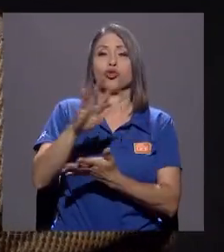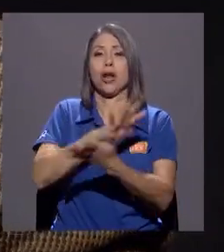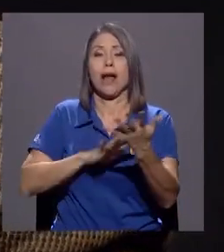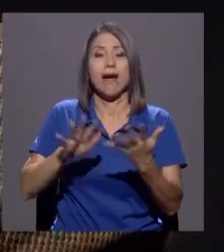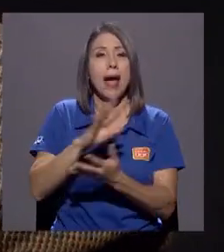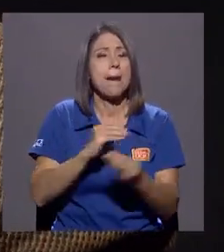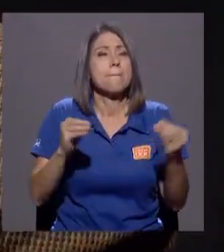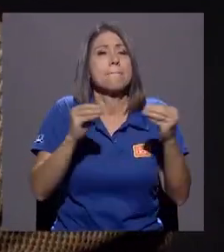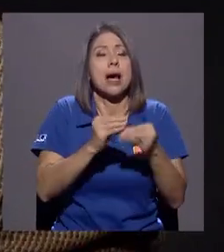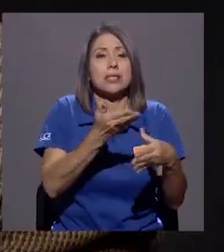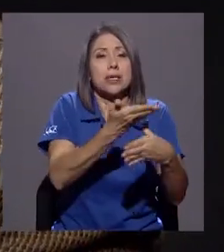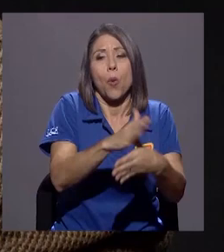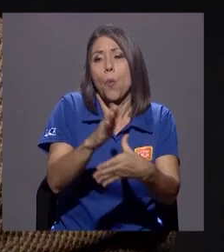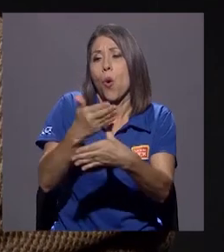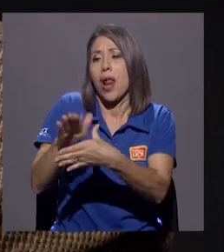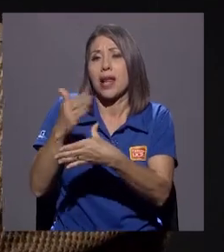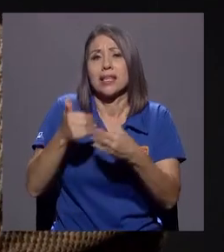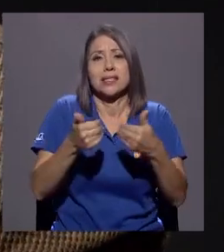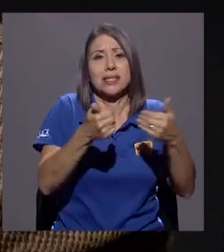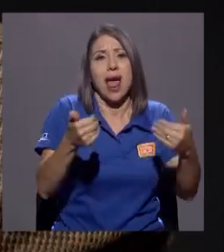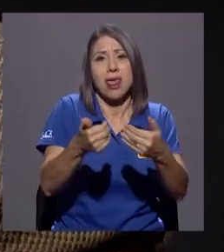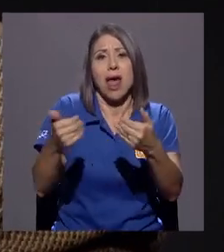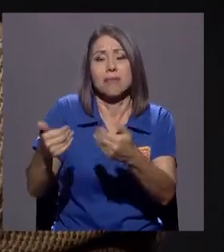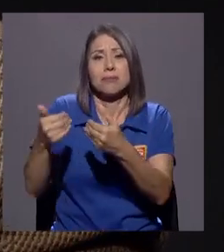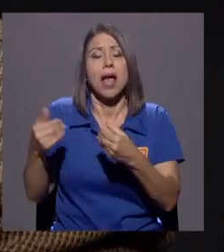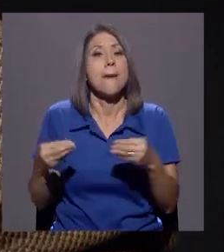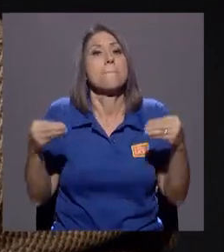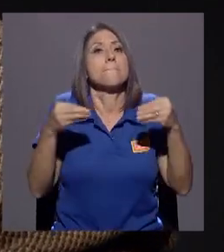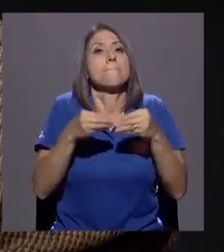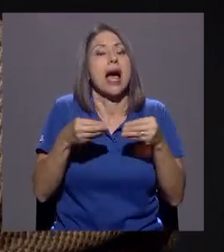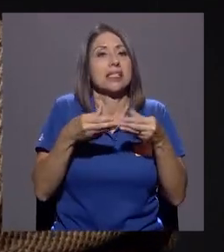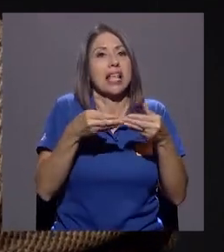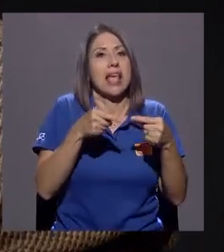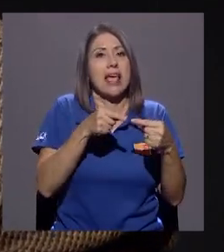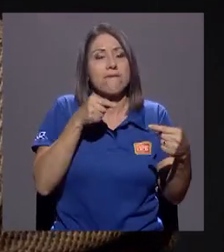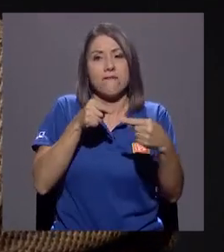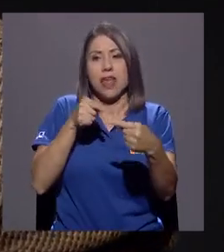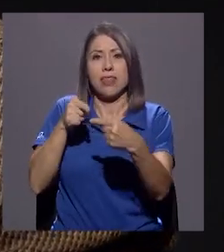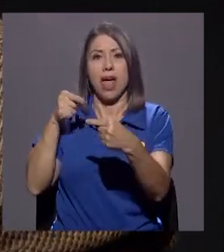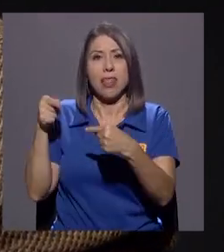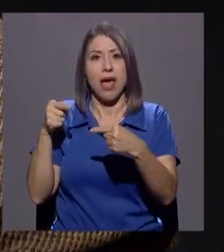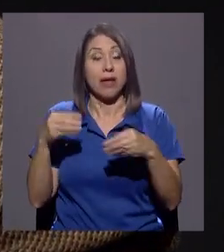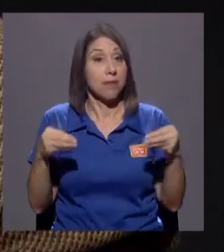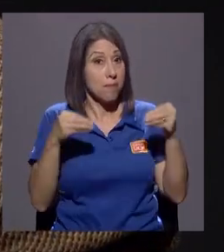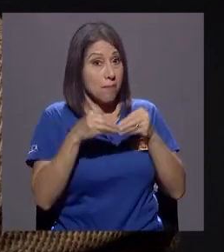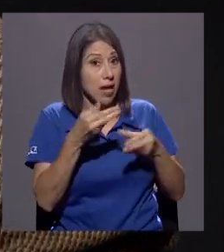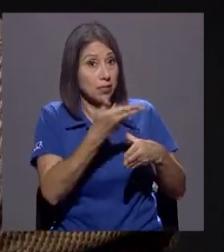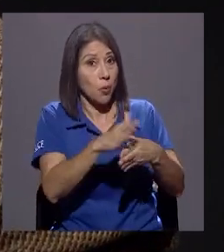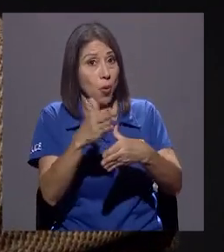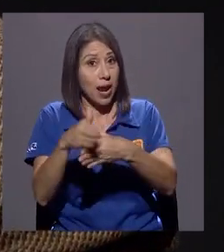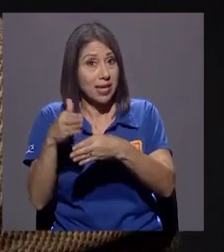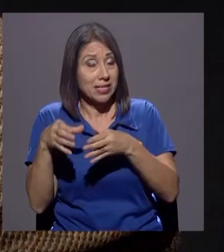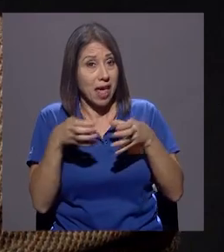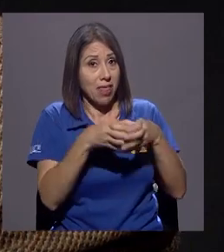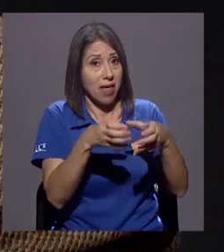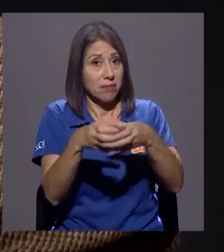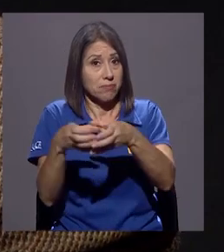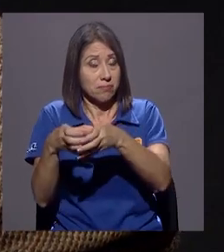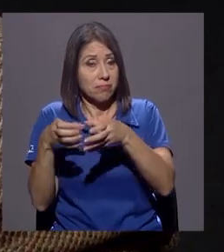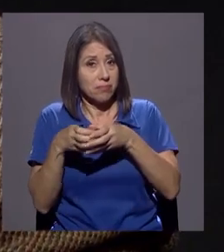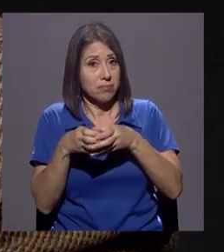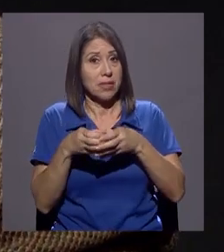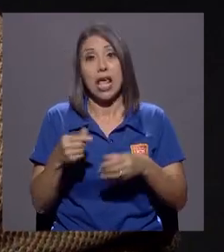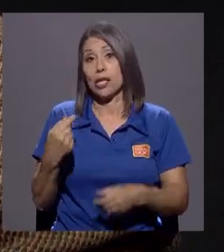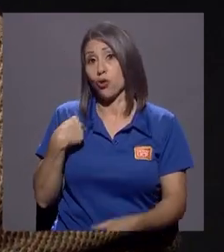cada vez más polarizada más enfrentada y eso es lo que eso es lo que lo que yo veo